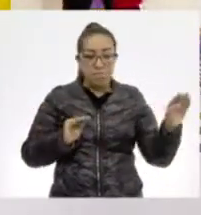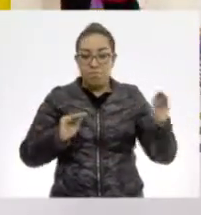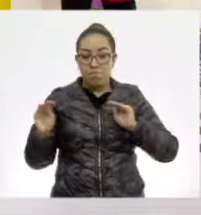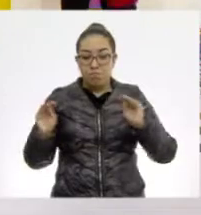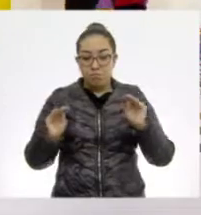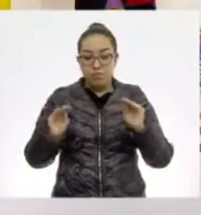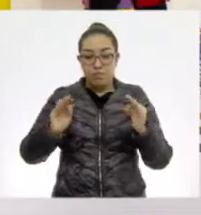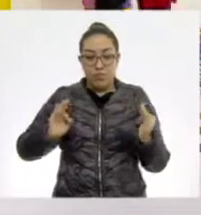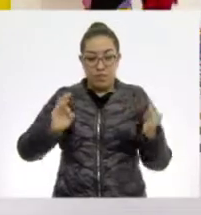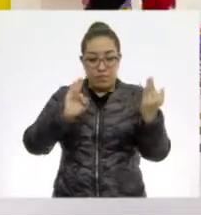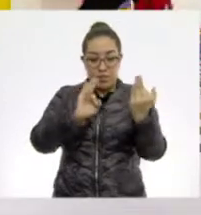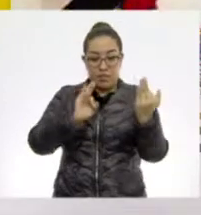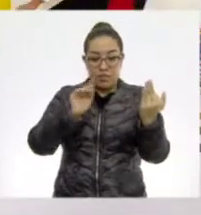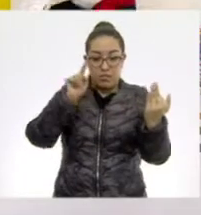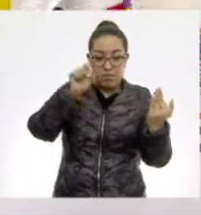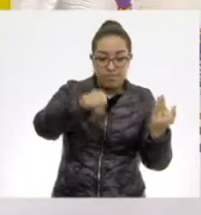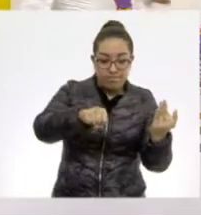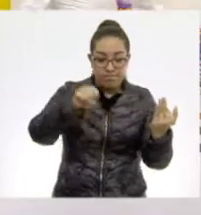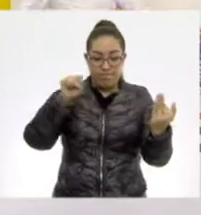atrás.